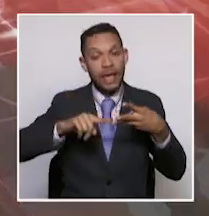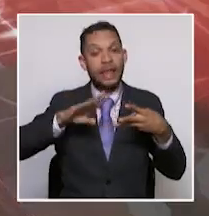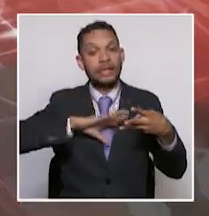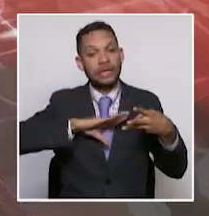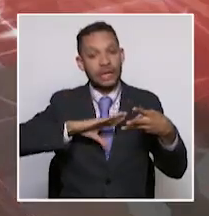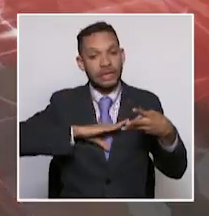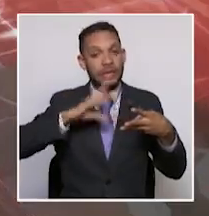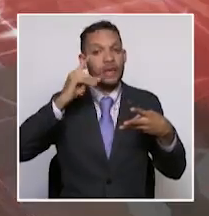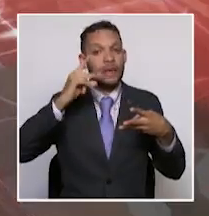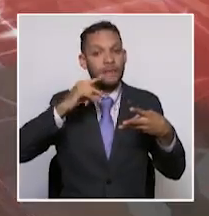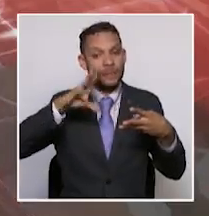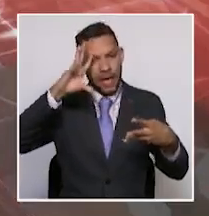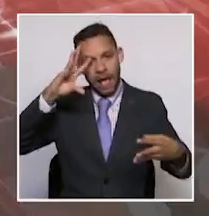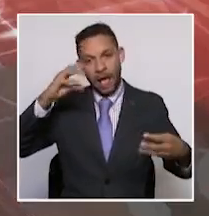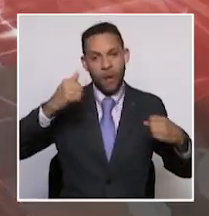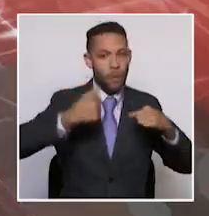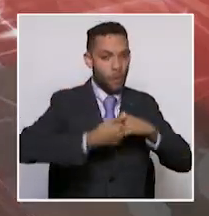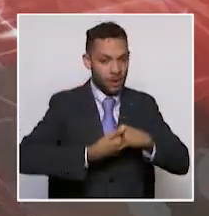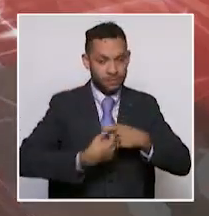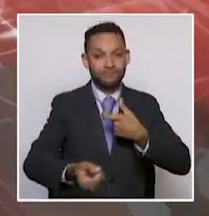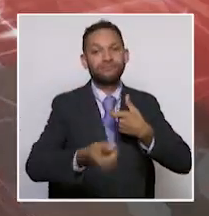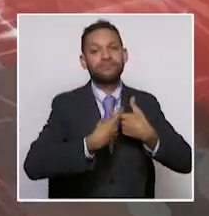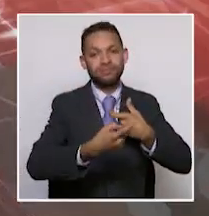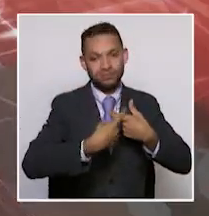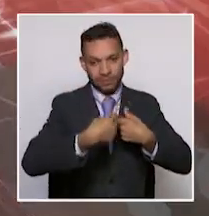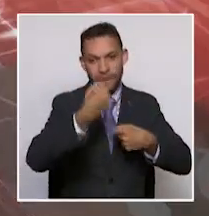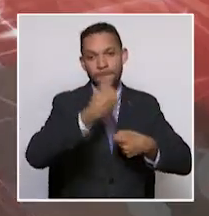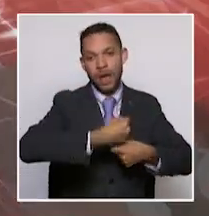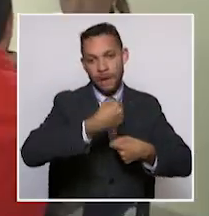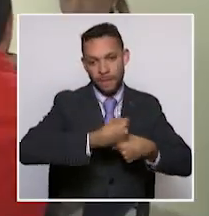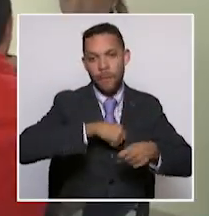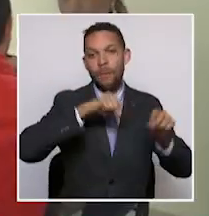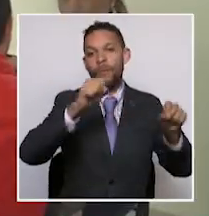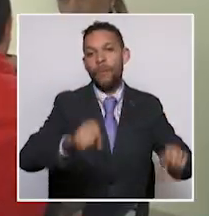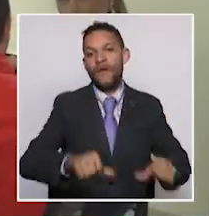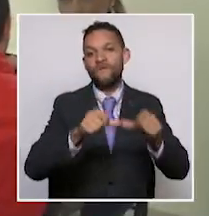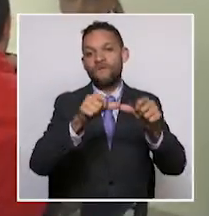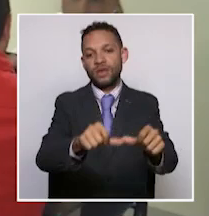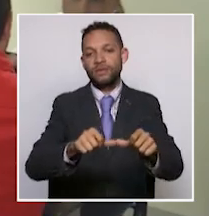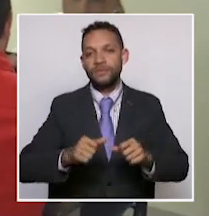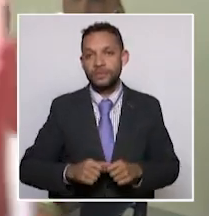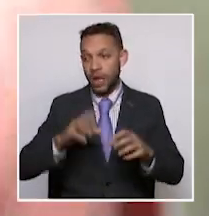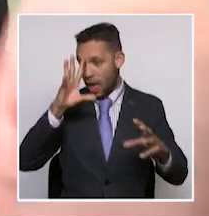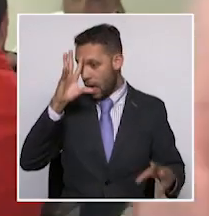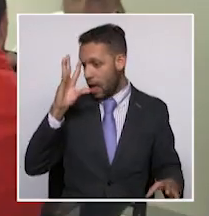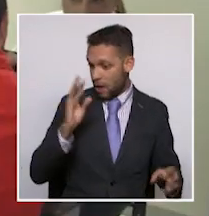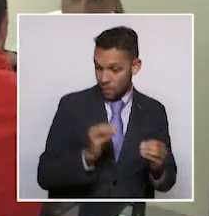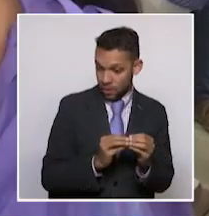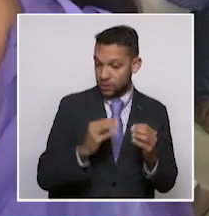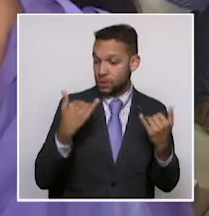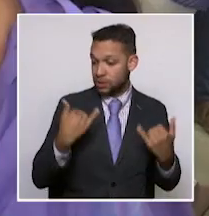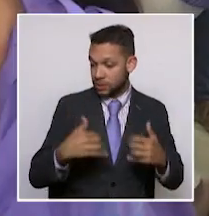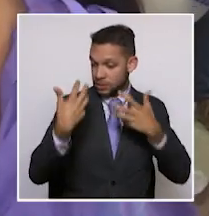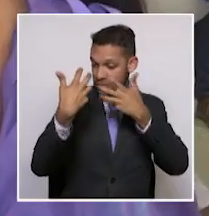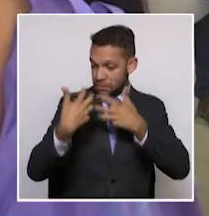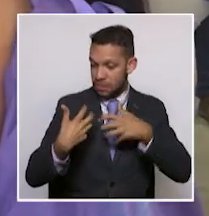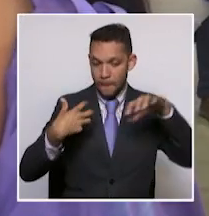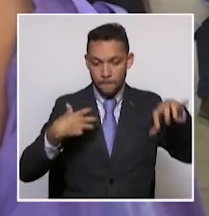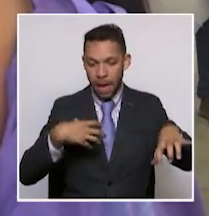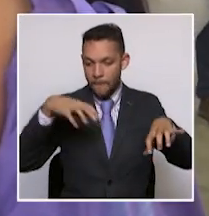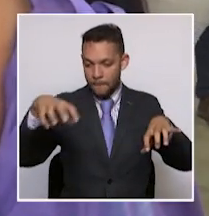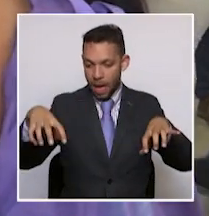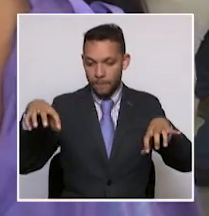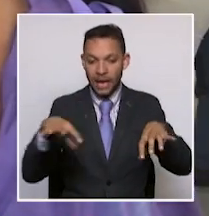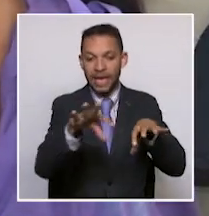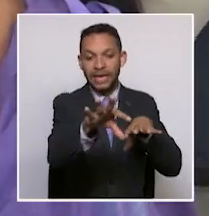hoy un acuerdo para la generación de nuevos empleos. Con este convenio se busca que las entidades territoriales prioricen la mano de obra